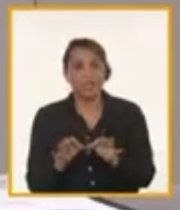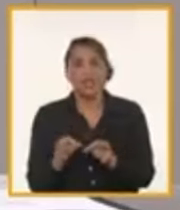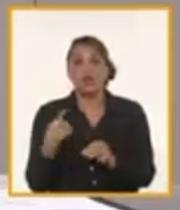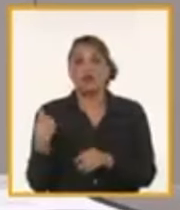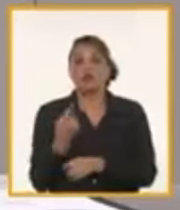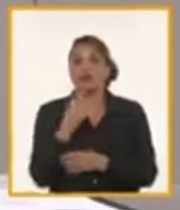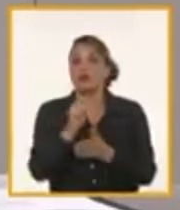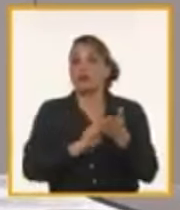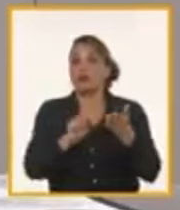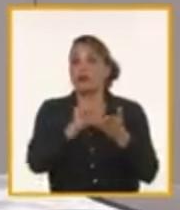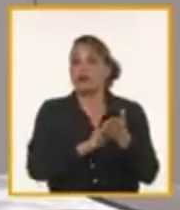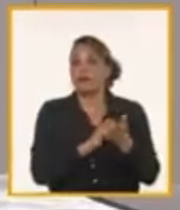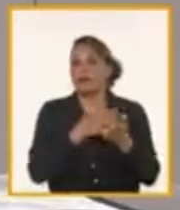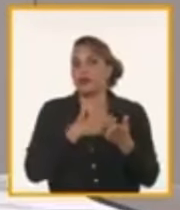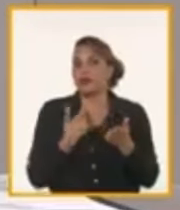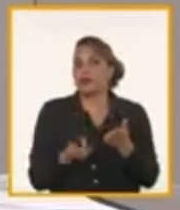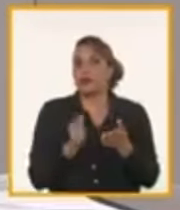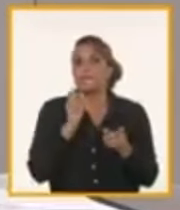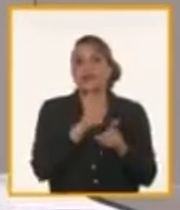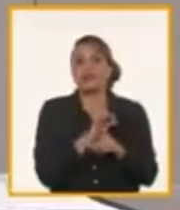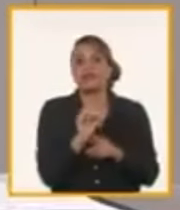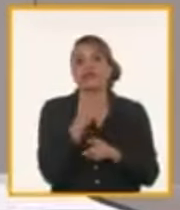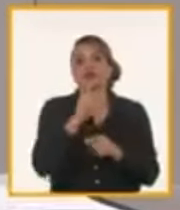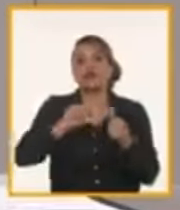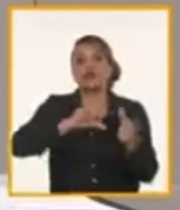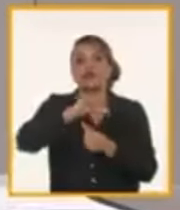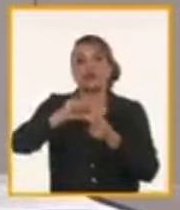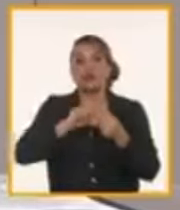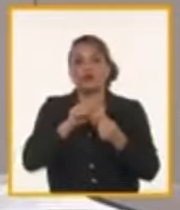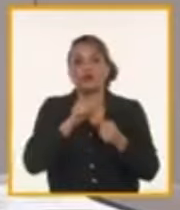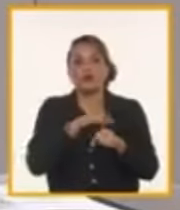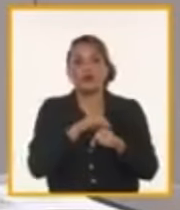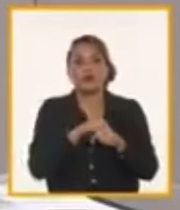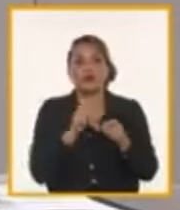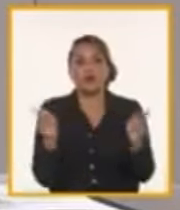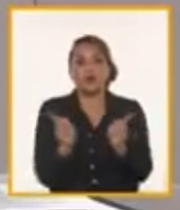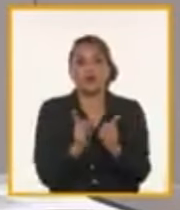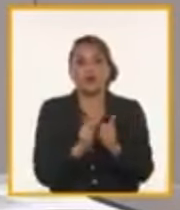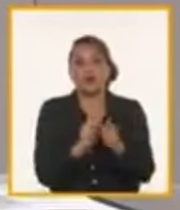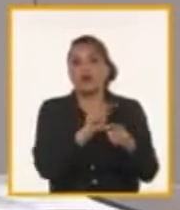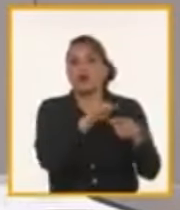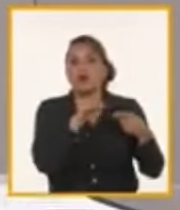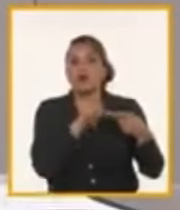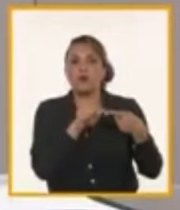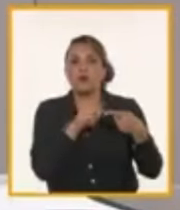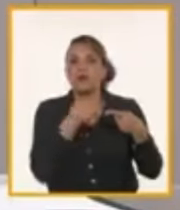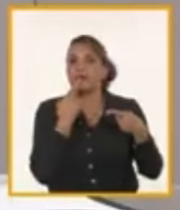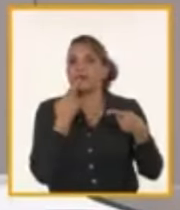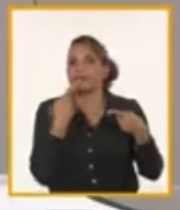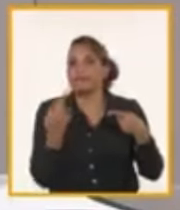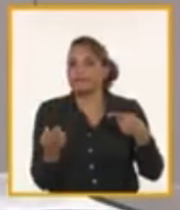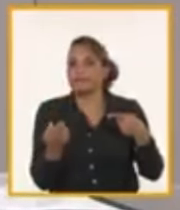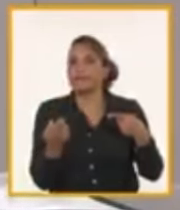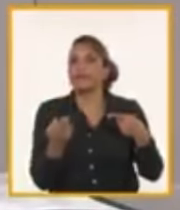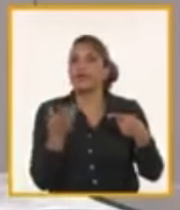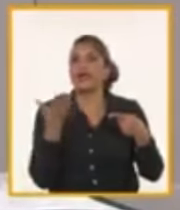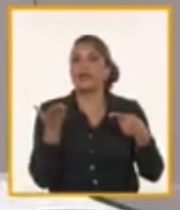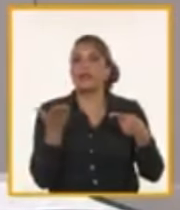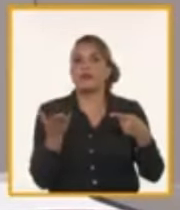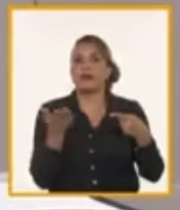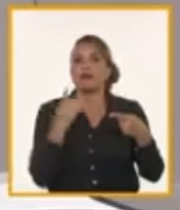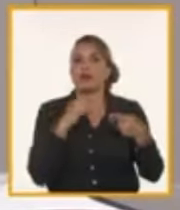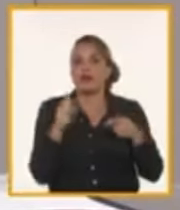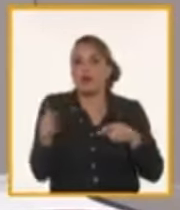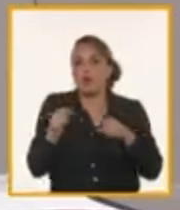comenzar eh dos ciclos cortos nuevos uno es en el precisamente para darle respuesta a una demanda sería un aula